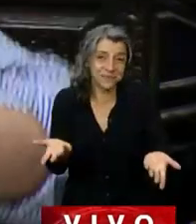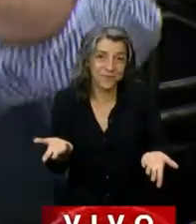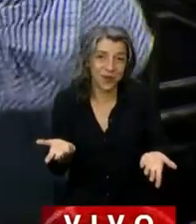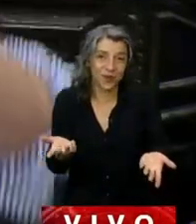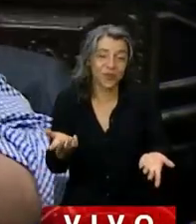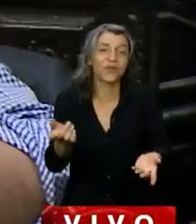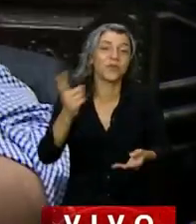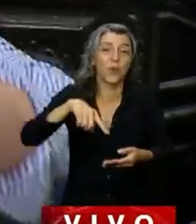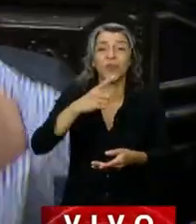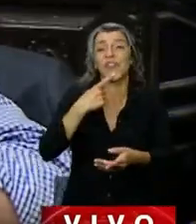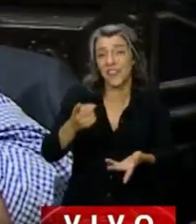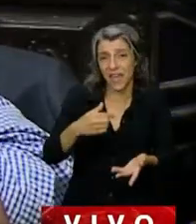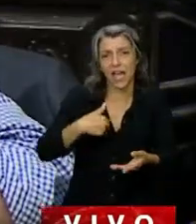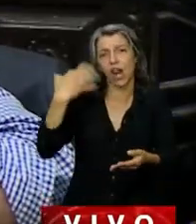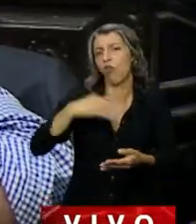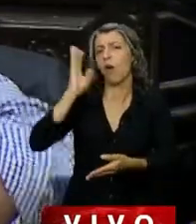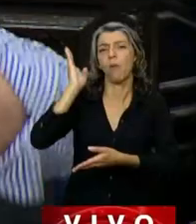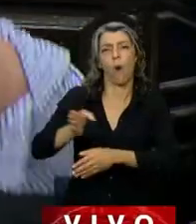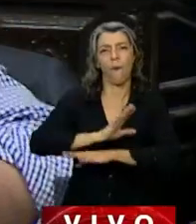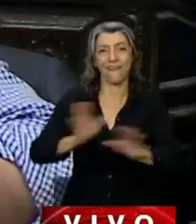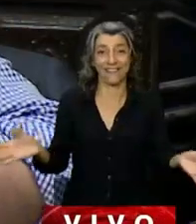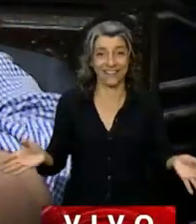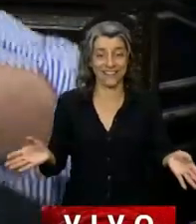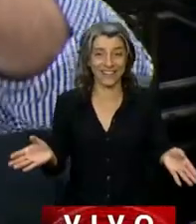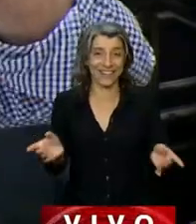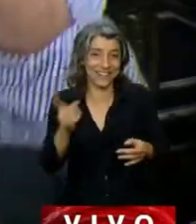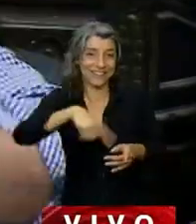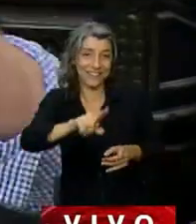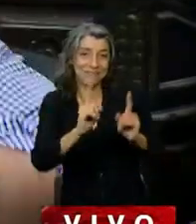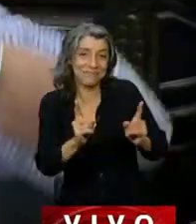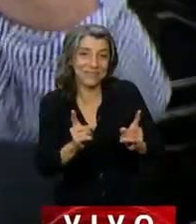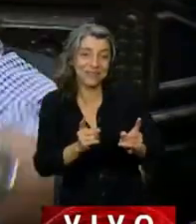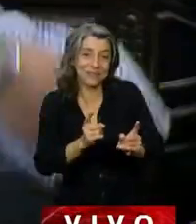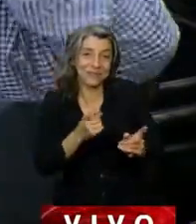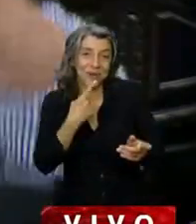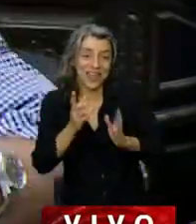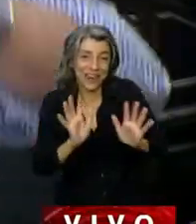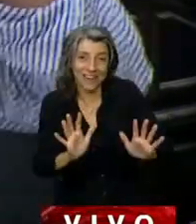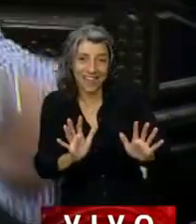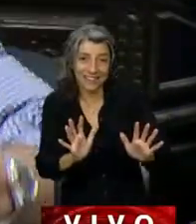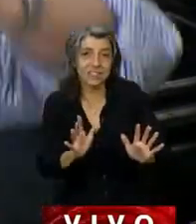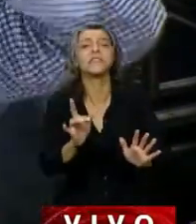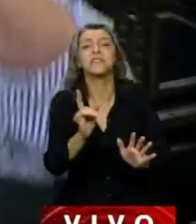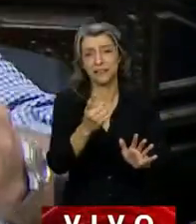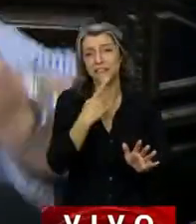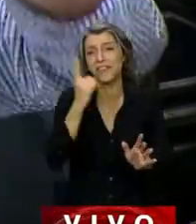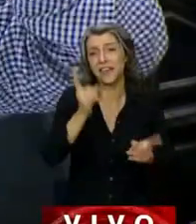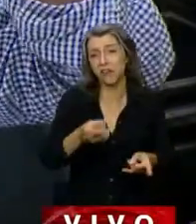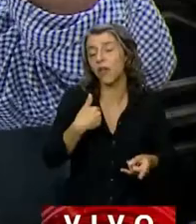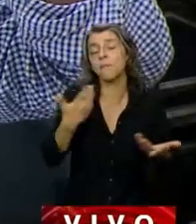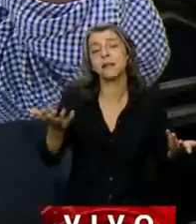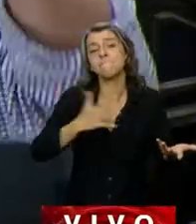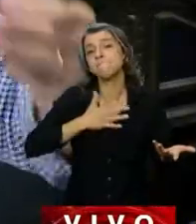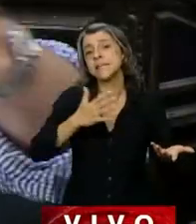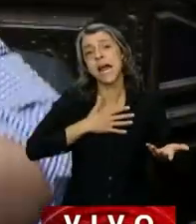un golpe a un lawfare, incluso diciendo, y lamentablemente nos vamos a llevar por delante a los